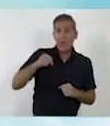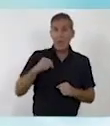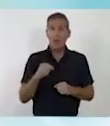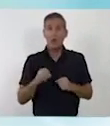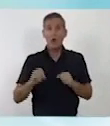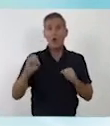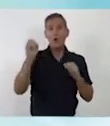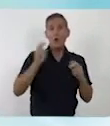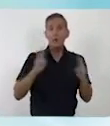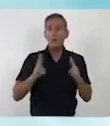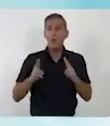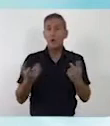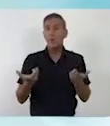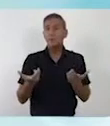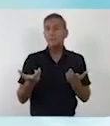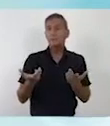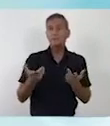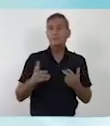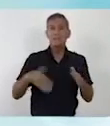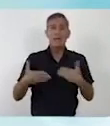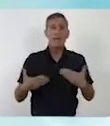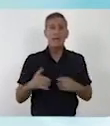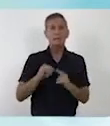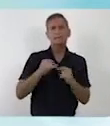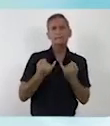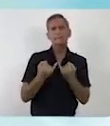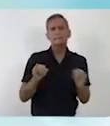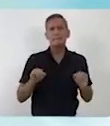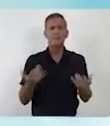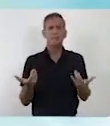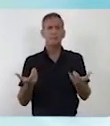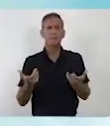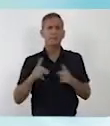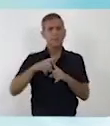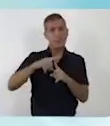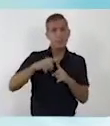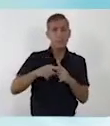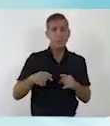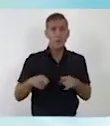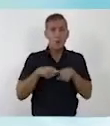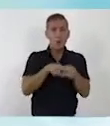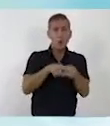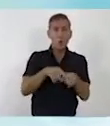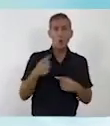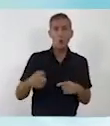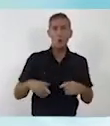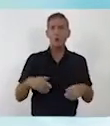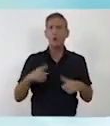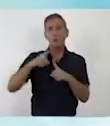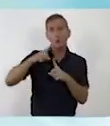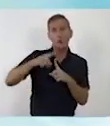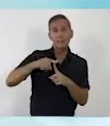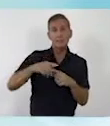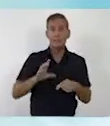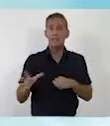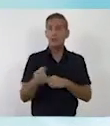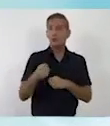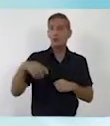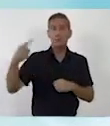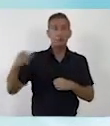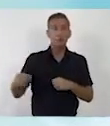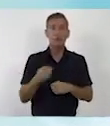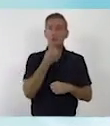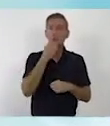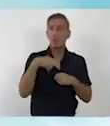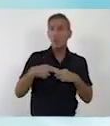entonces ahora vamos a orientar la actividad independiente, pero conjuntamente con la actividad independiente, que son todos los ejercicios